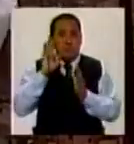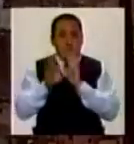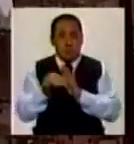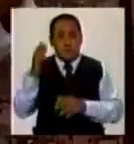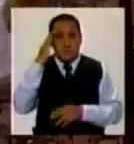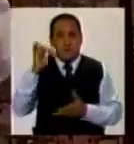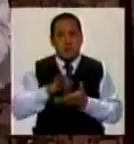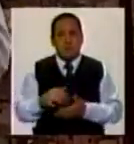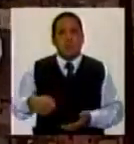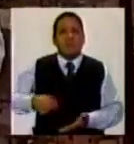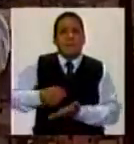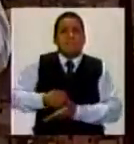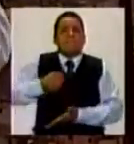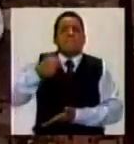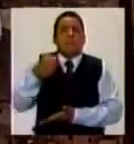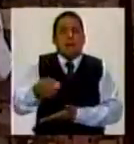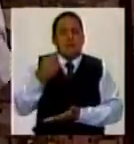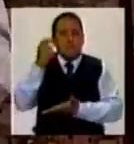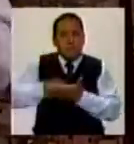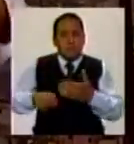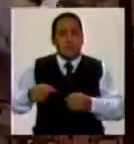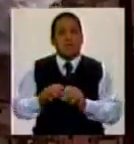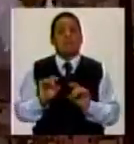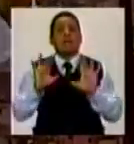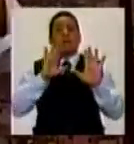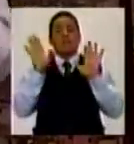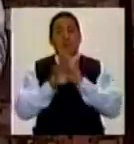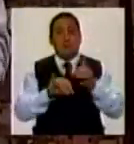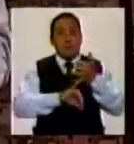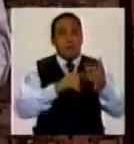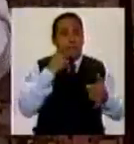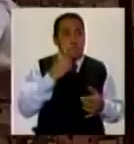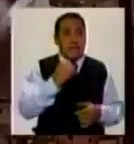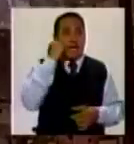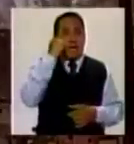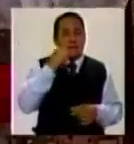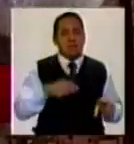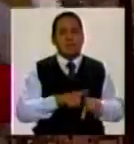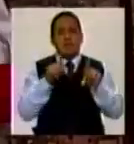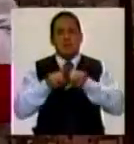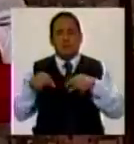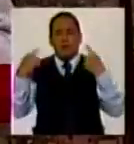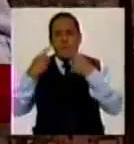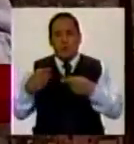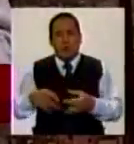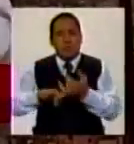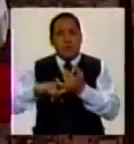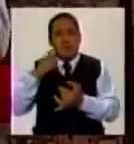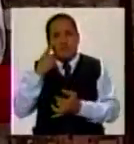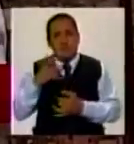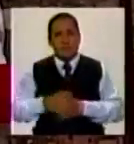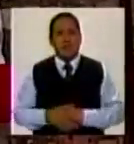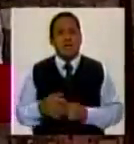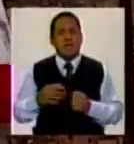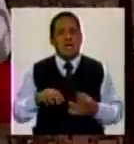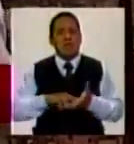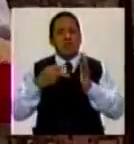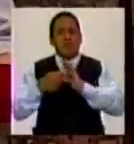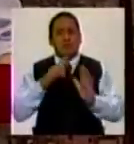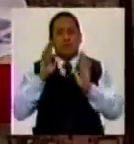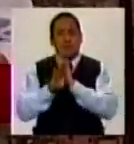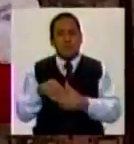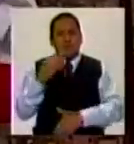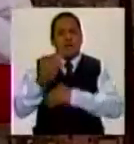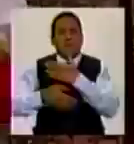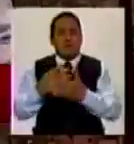pagar con nuestros impuestos, en el negado caso que el sí gane la revocación, por la campaña por el sí. Eso es lo que está pasando, una de las cosas